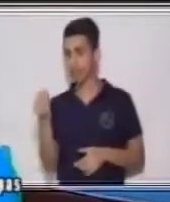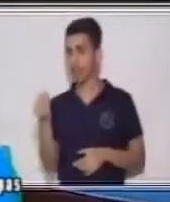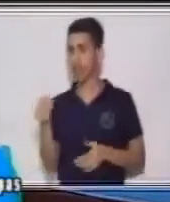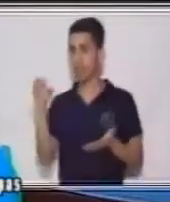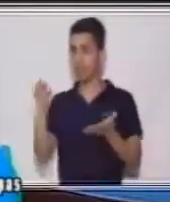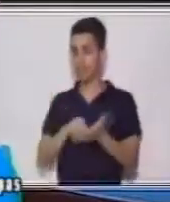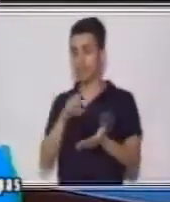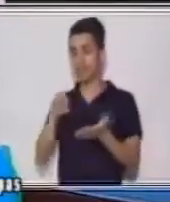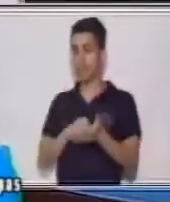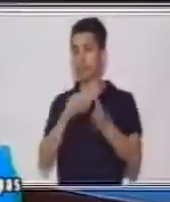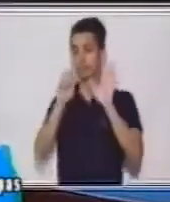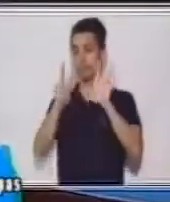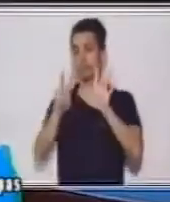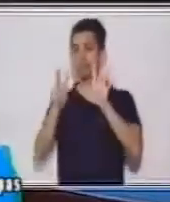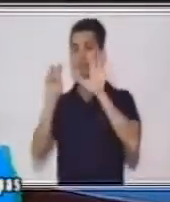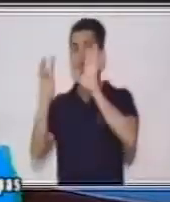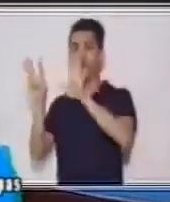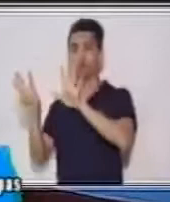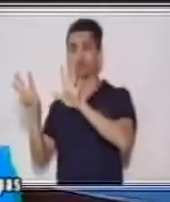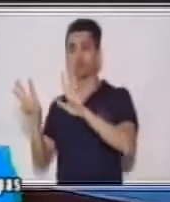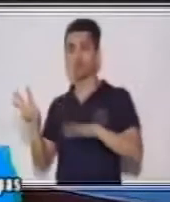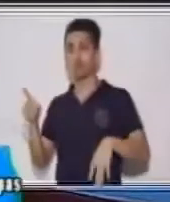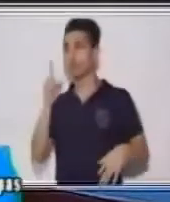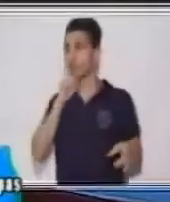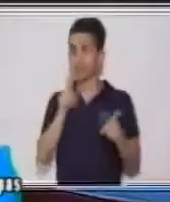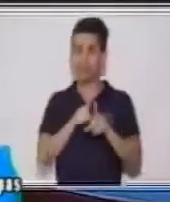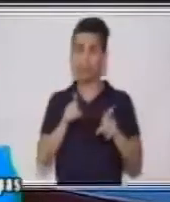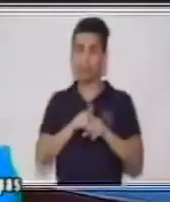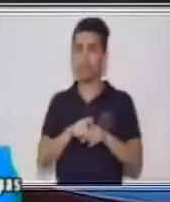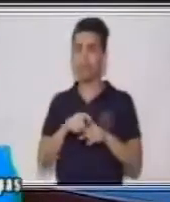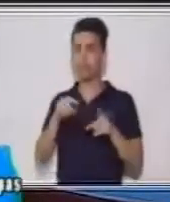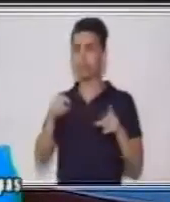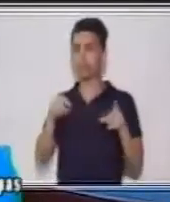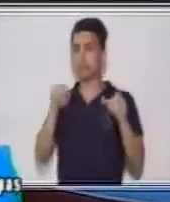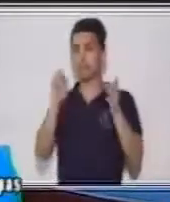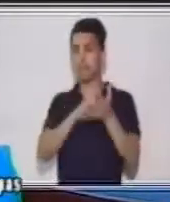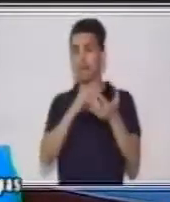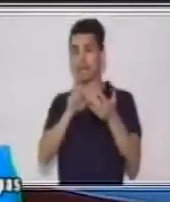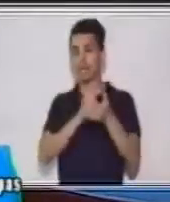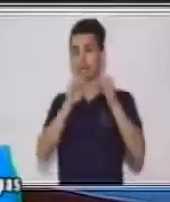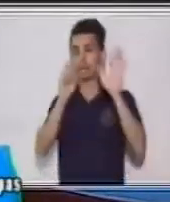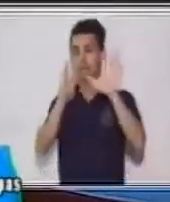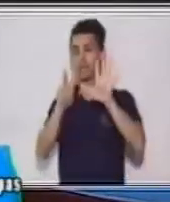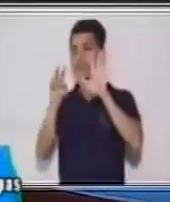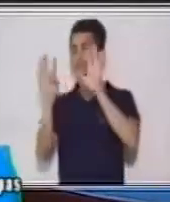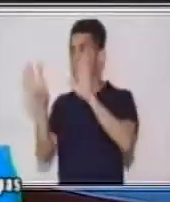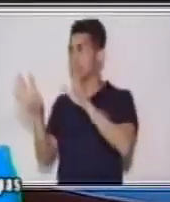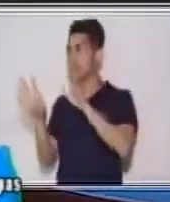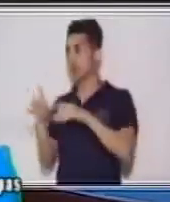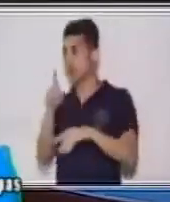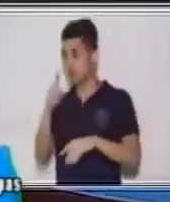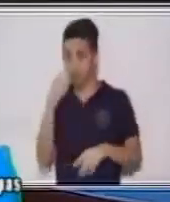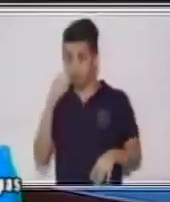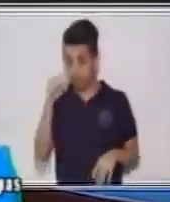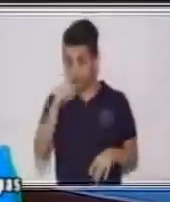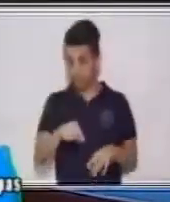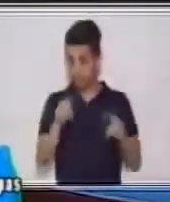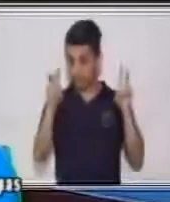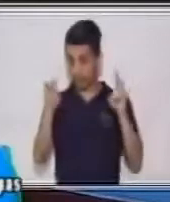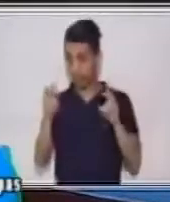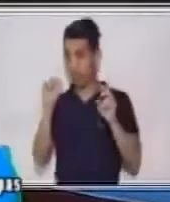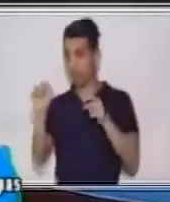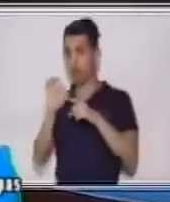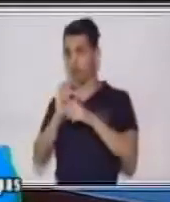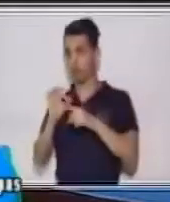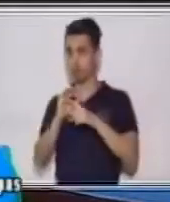78 y 79. Así que pon mucha atención que cuando llegues a este tema te va a servir